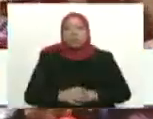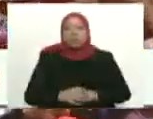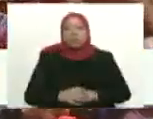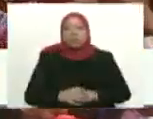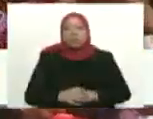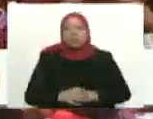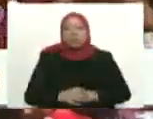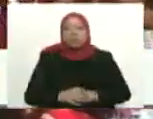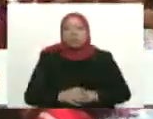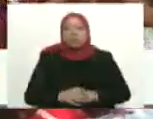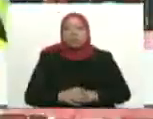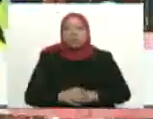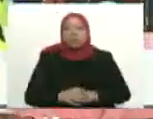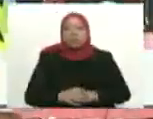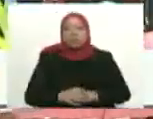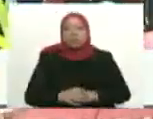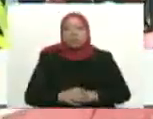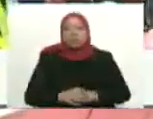Y